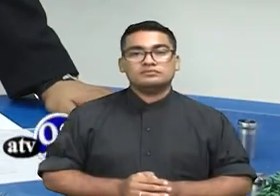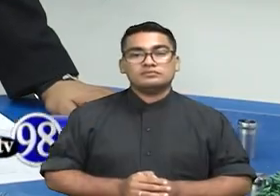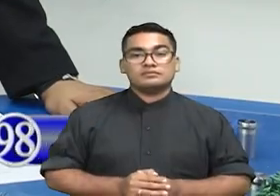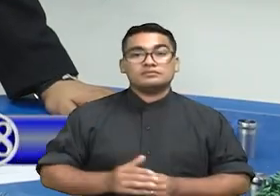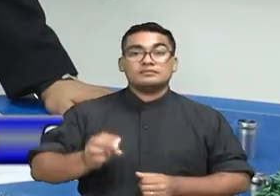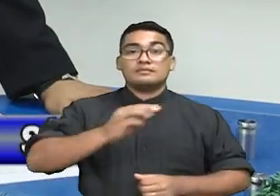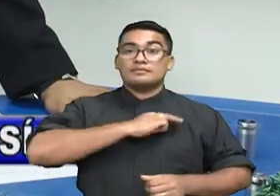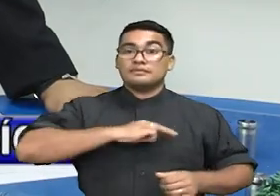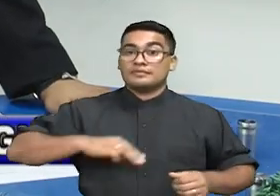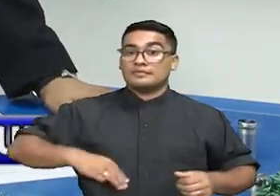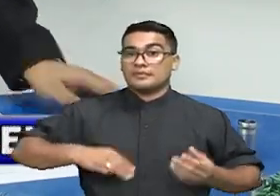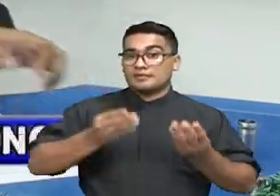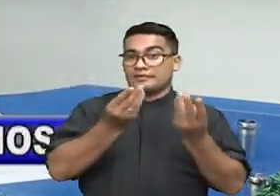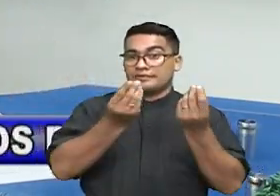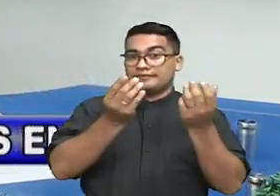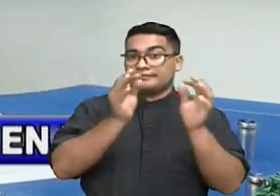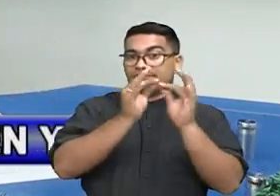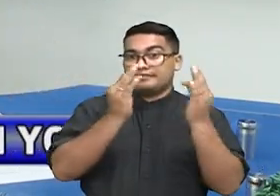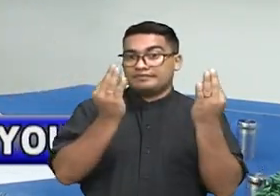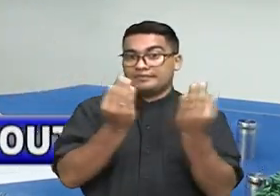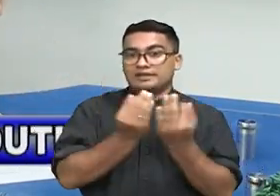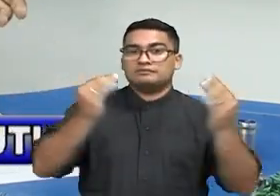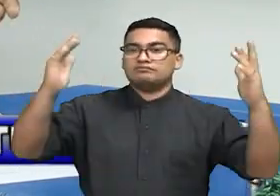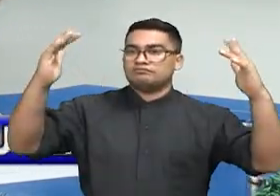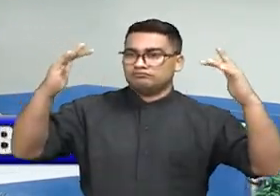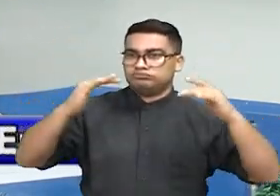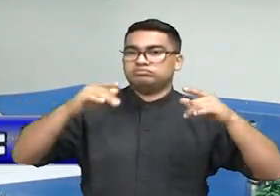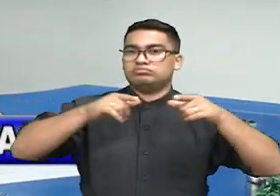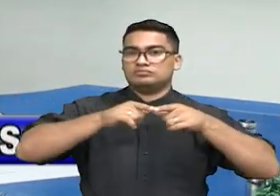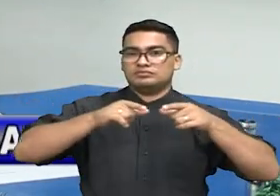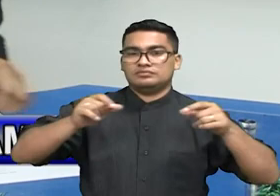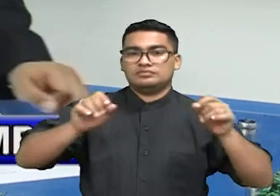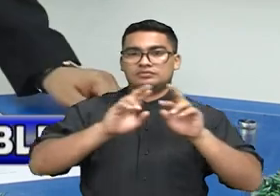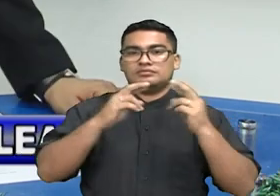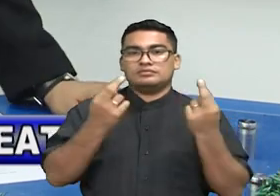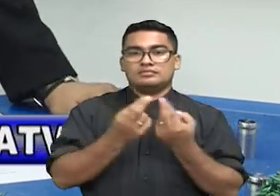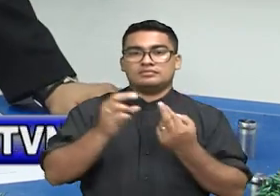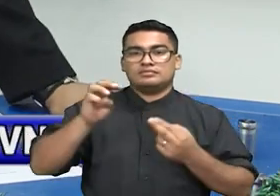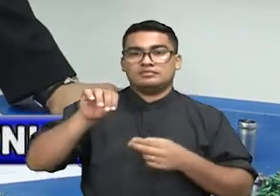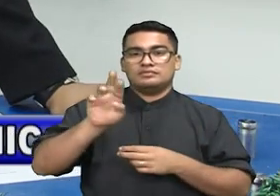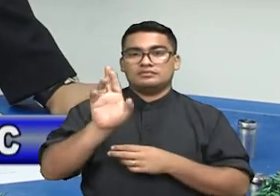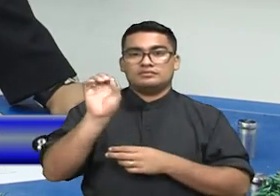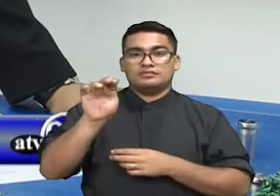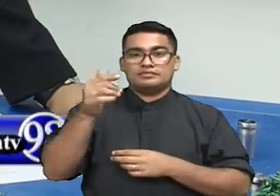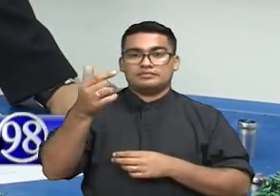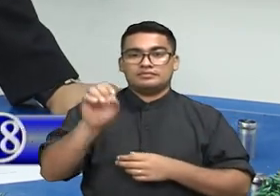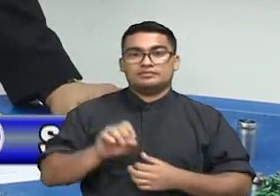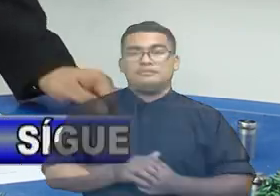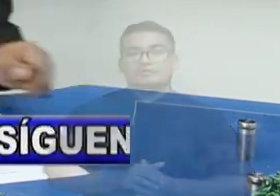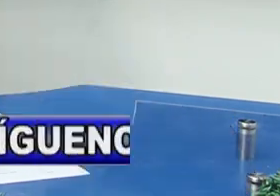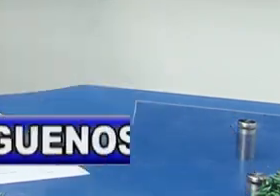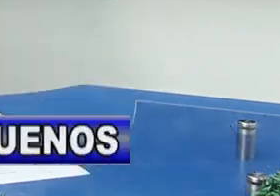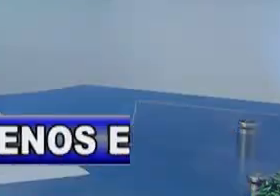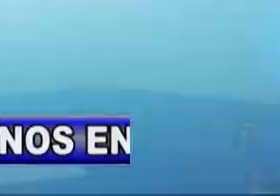El Ministerio de la Economía Familiar realizó el Congreso del Marango. Ahí estuvo Vanessa Paz y nos tiene más detalles.